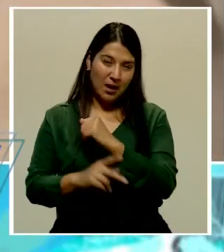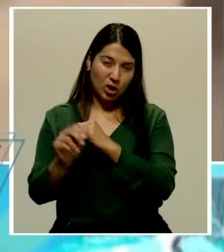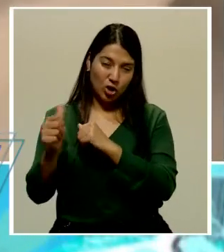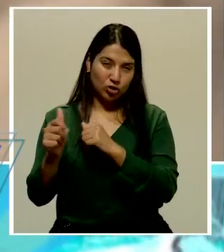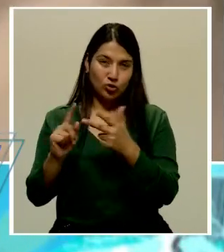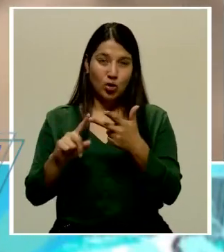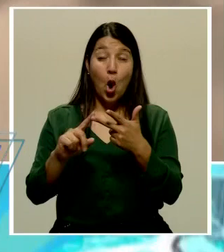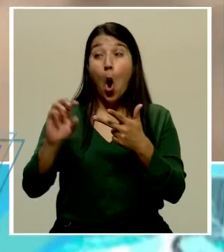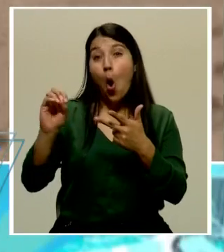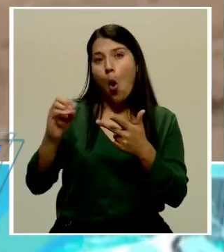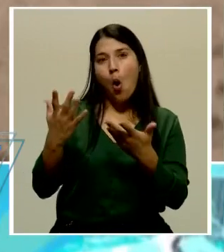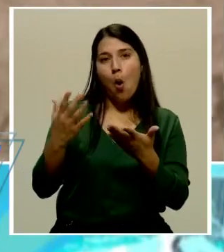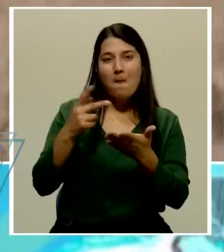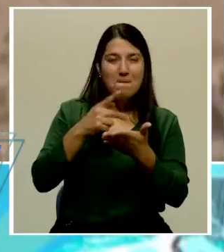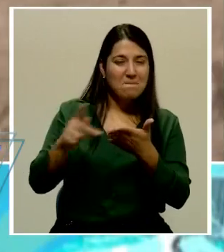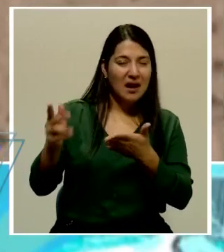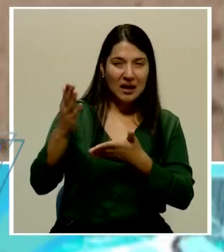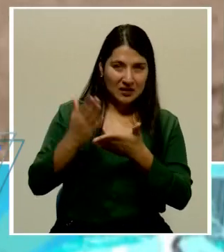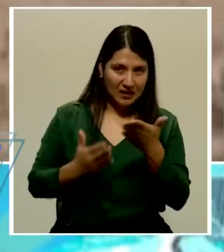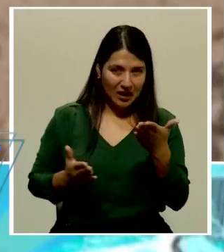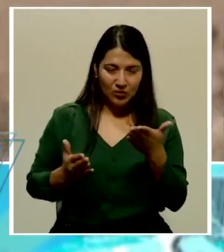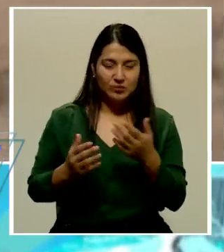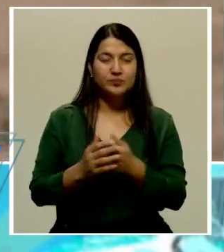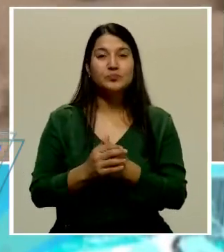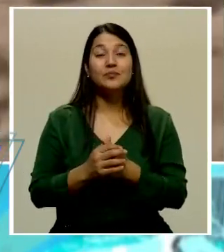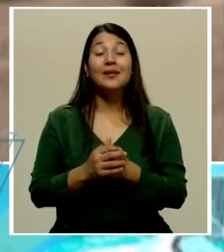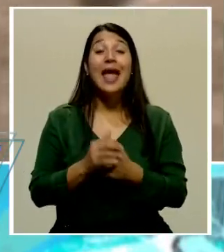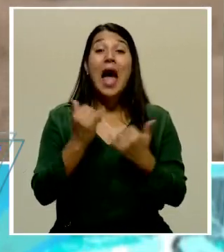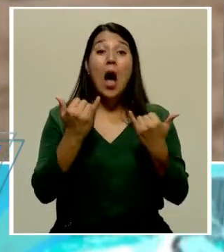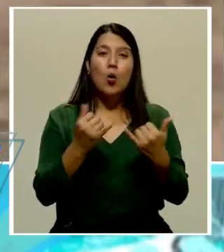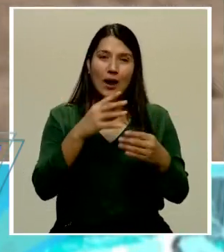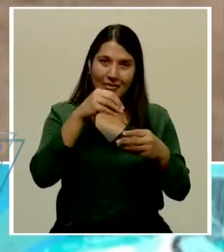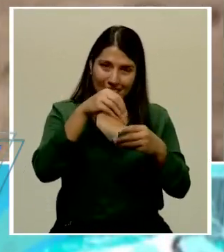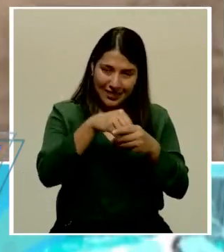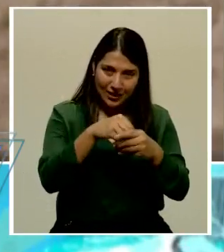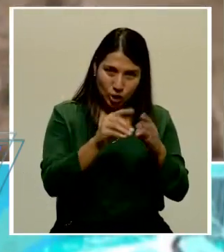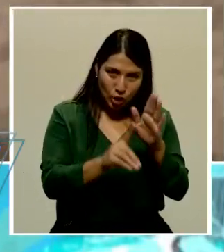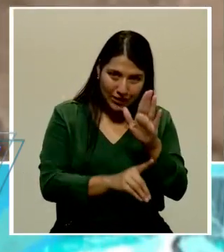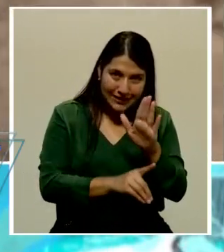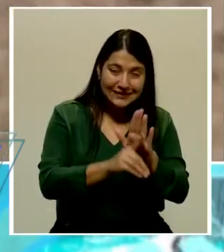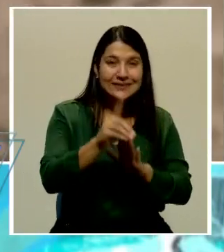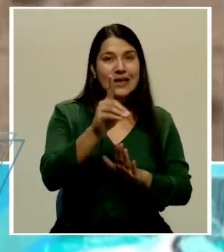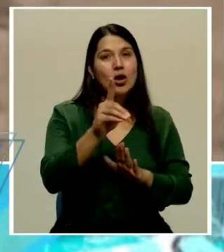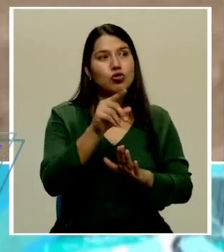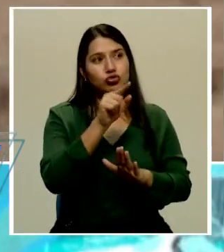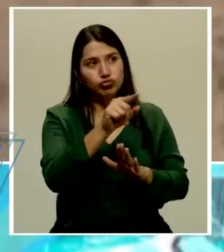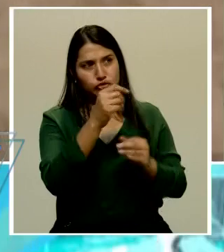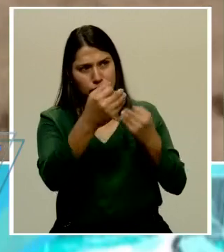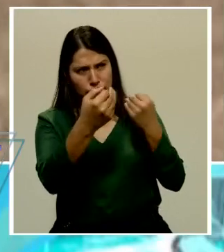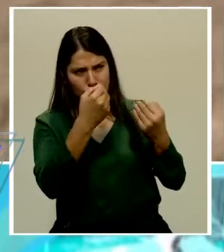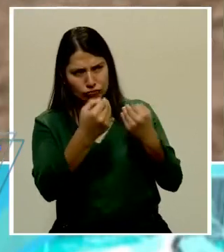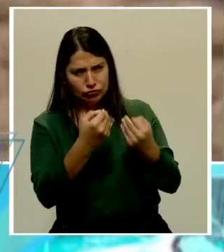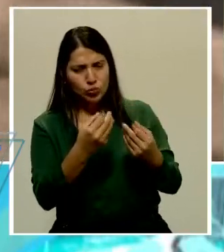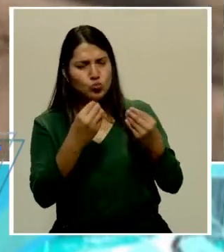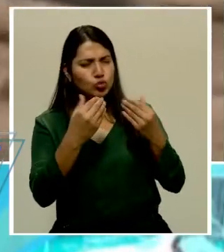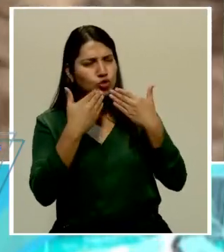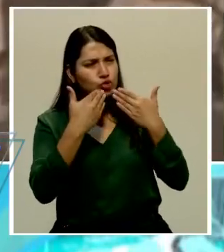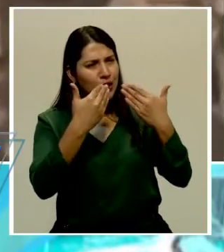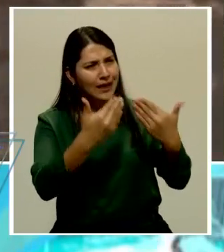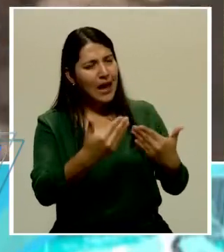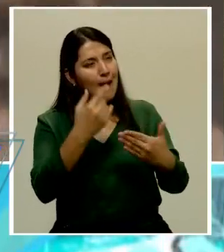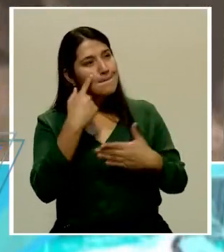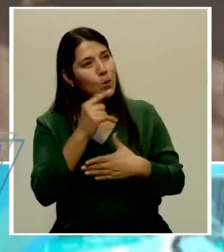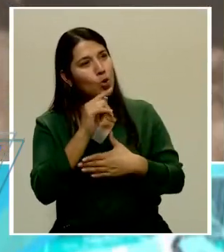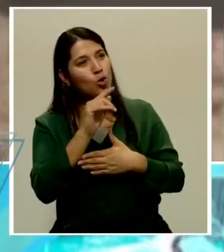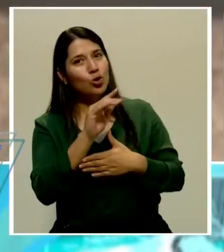patrimonial. Ahí dentro del desarrollo teórico que nos fue histórico, que yo le agradezco muchísimo el acto